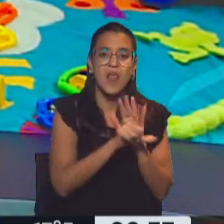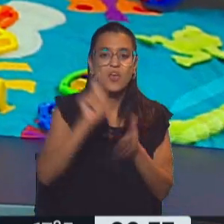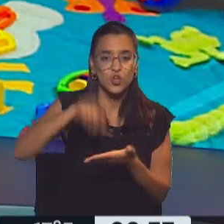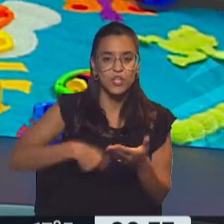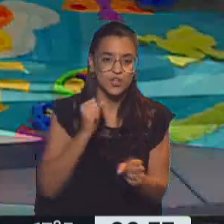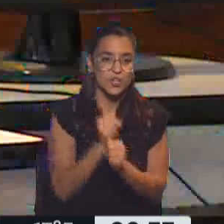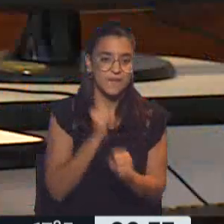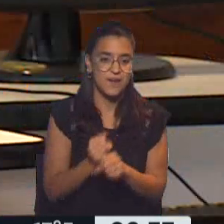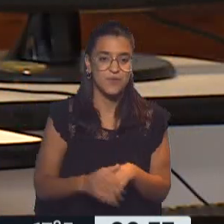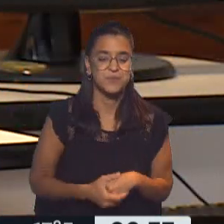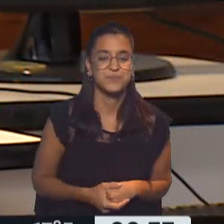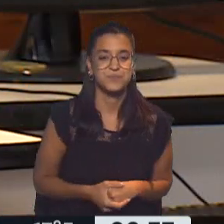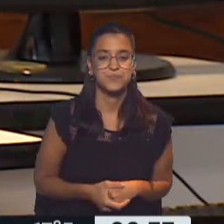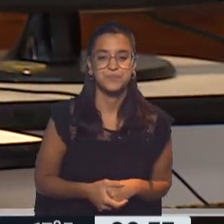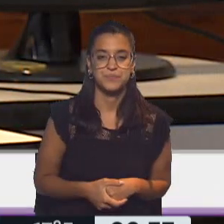contrato de trabajo